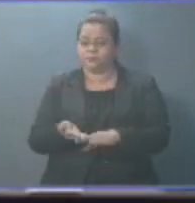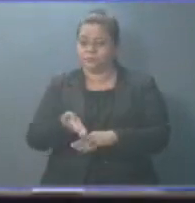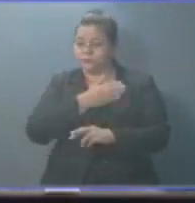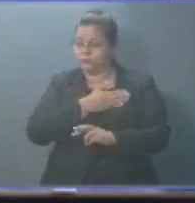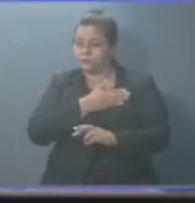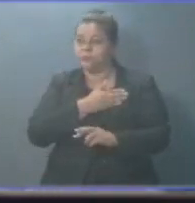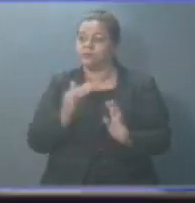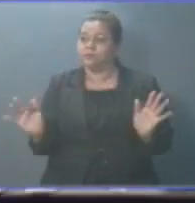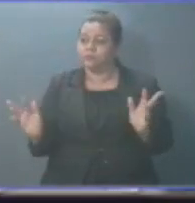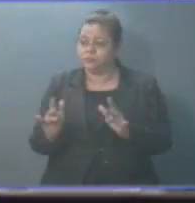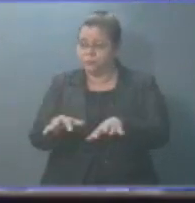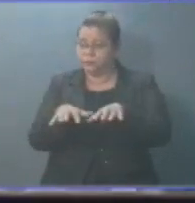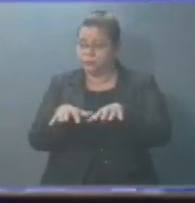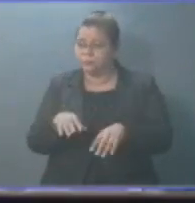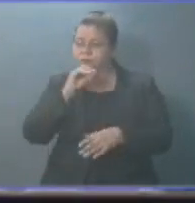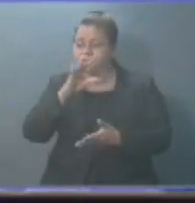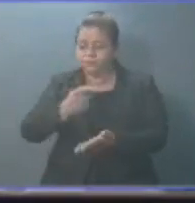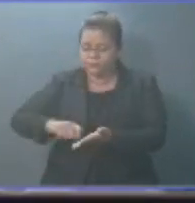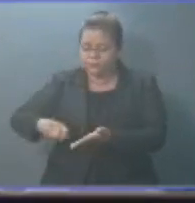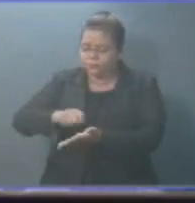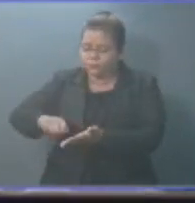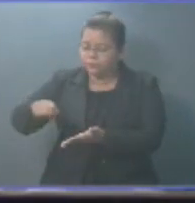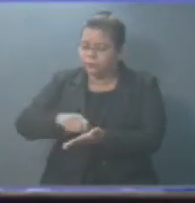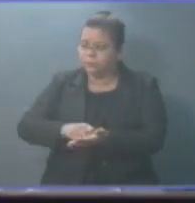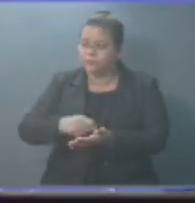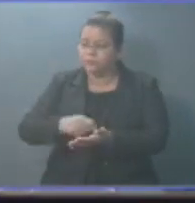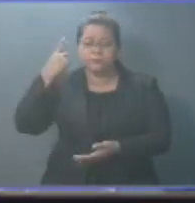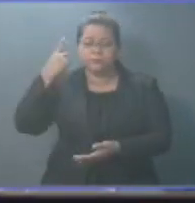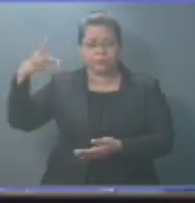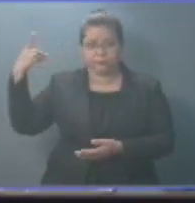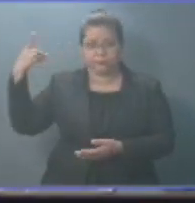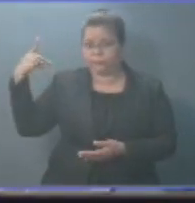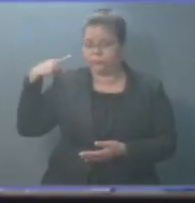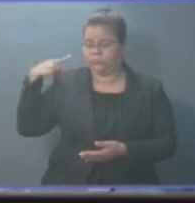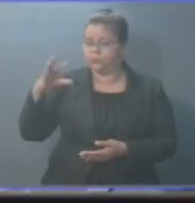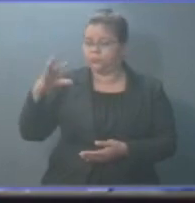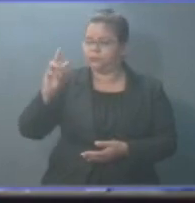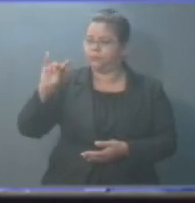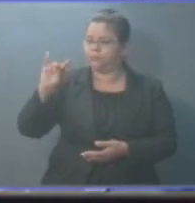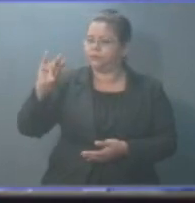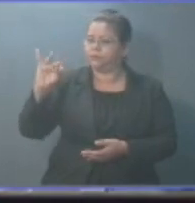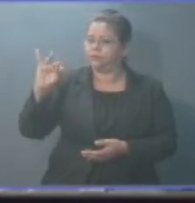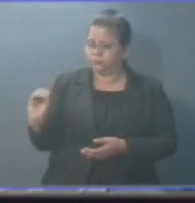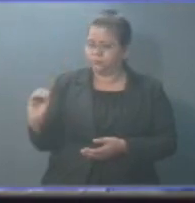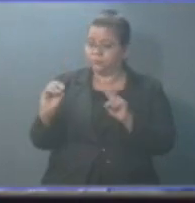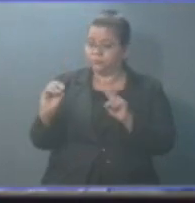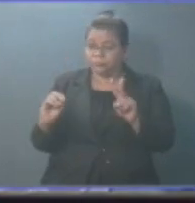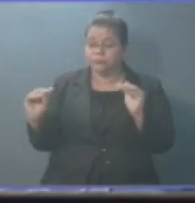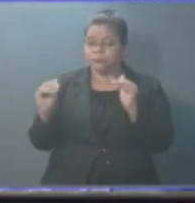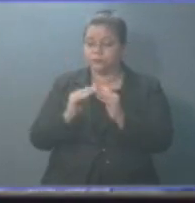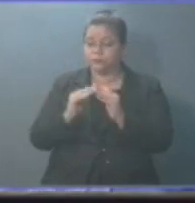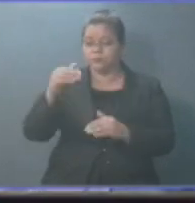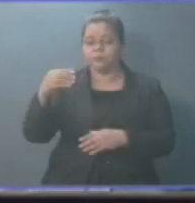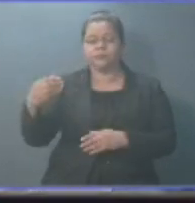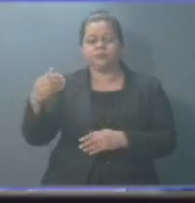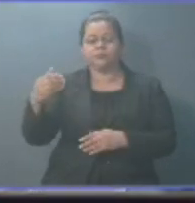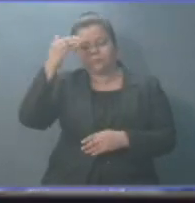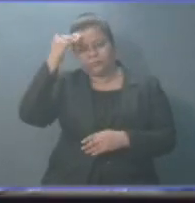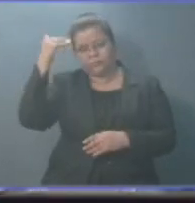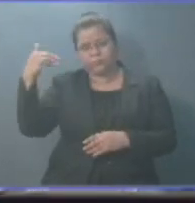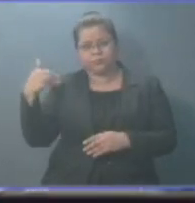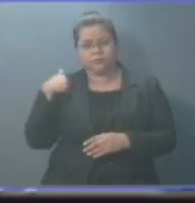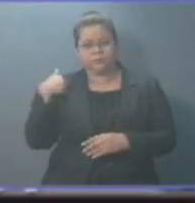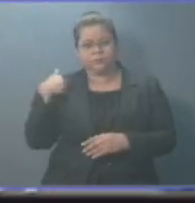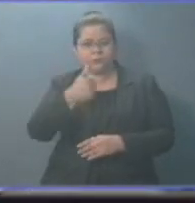sesión plenaria, que viene firmada por el director ejecutivo Fomilenio II y la directora de País Corporación Reto